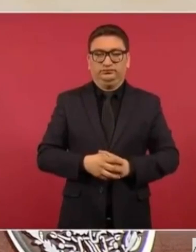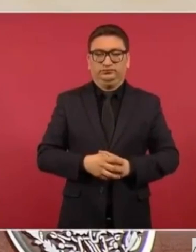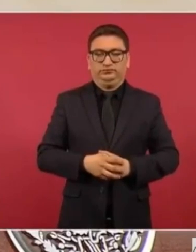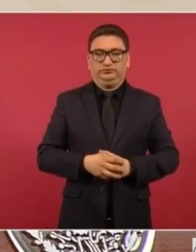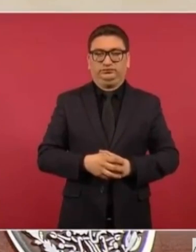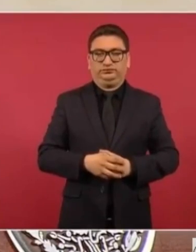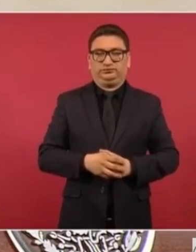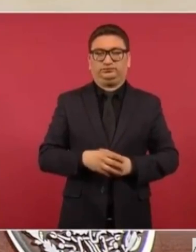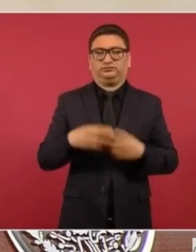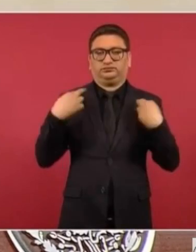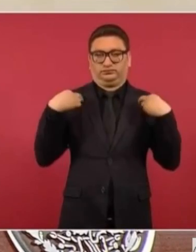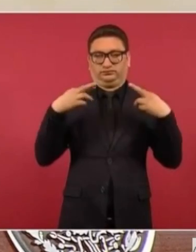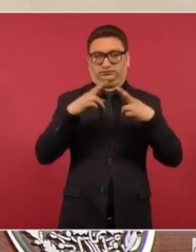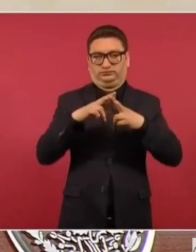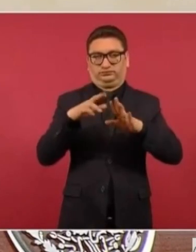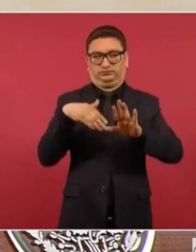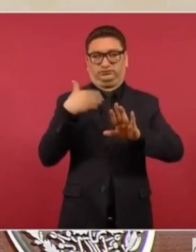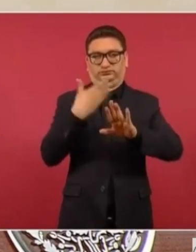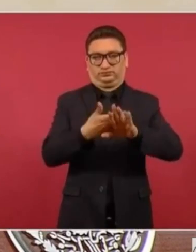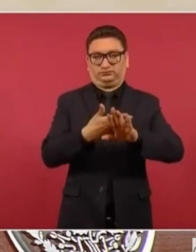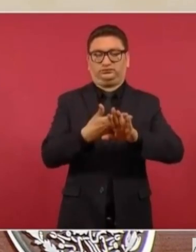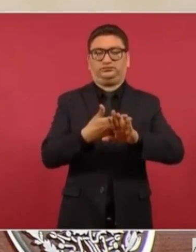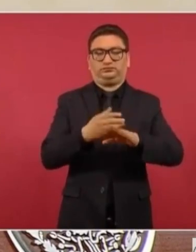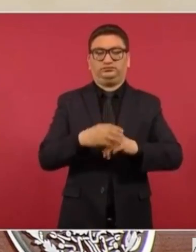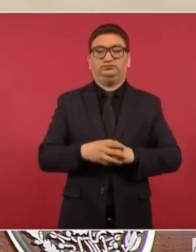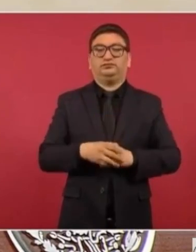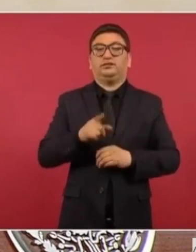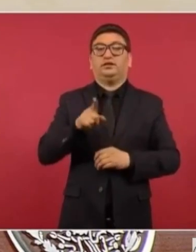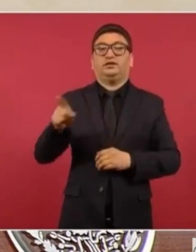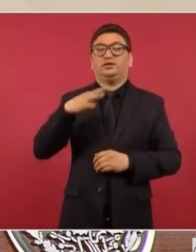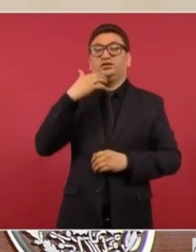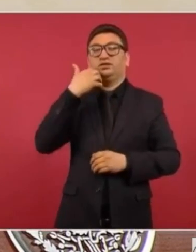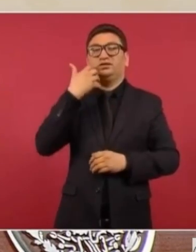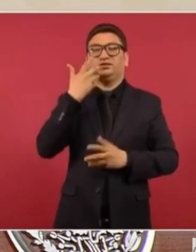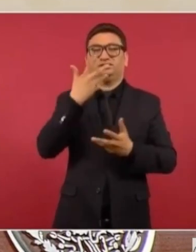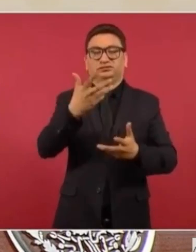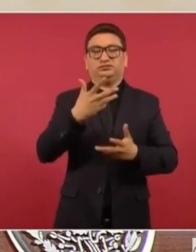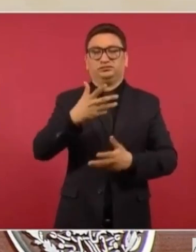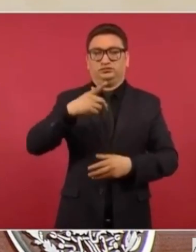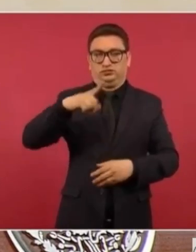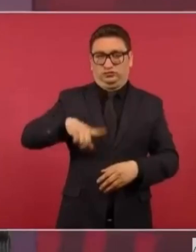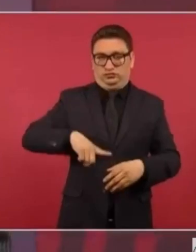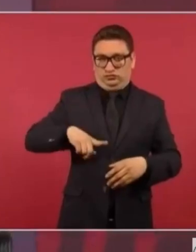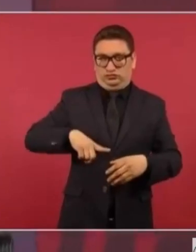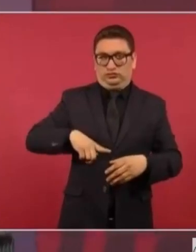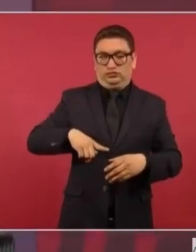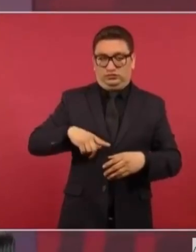el magisterio, los que querían la privatización de la educación,